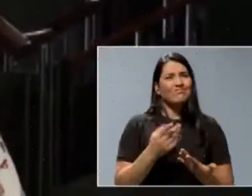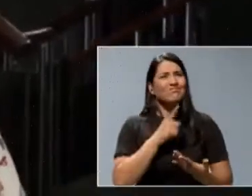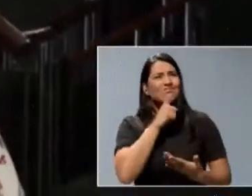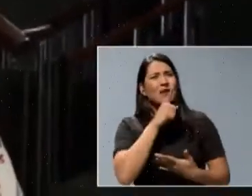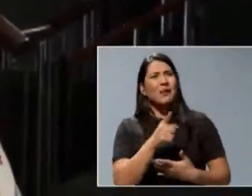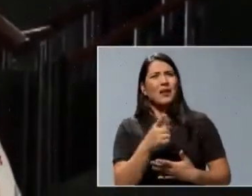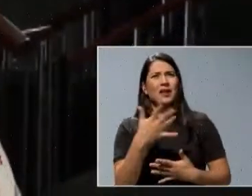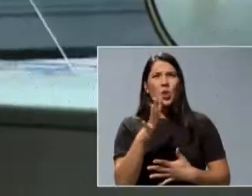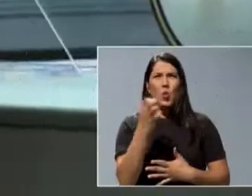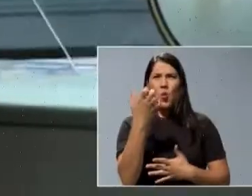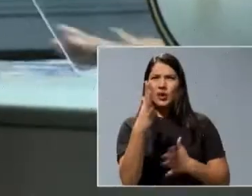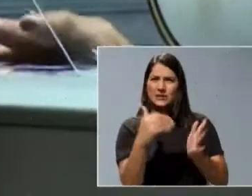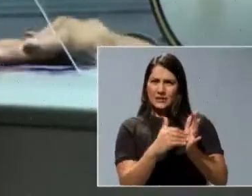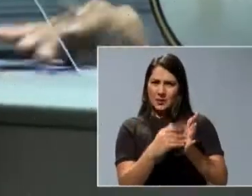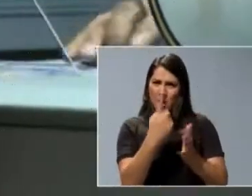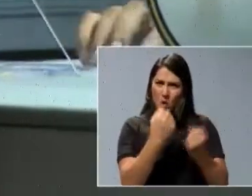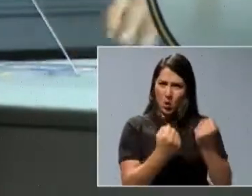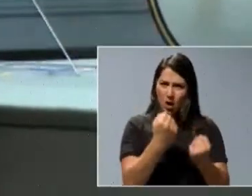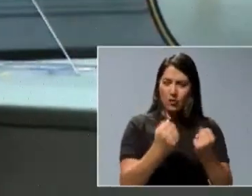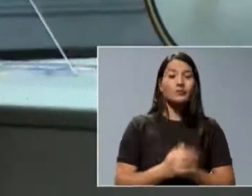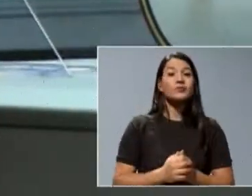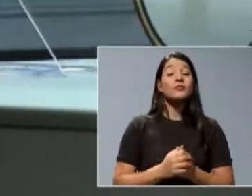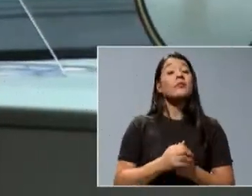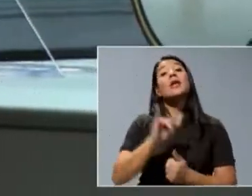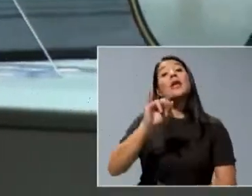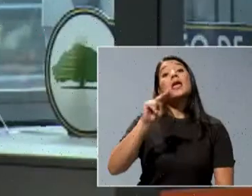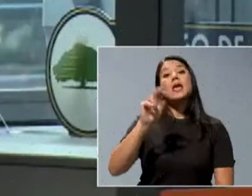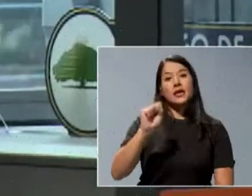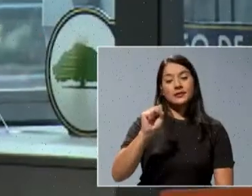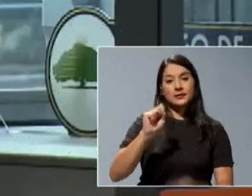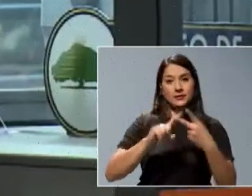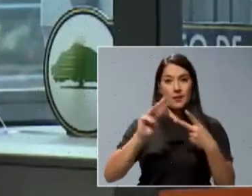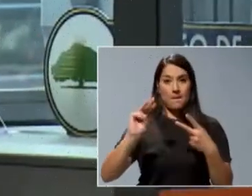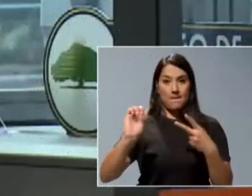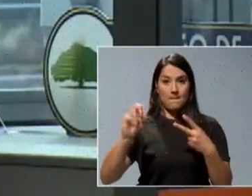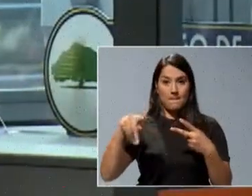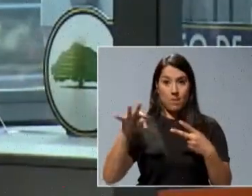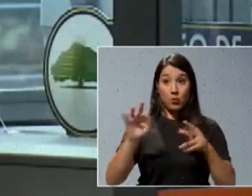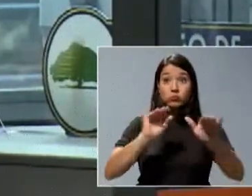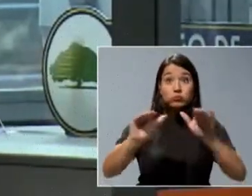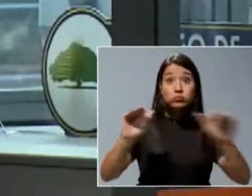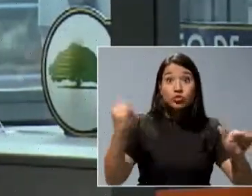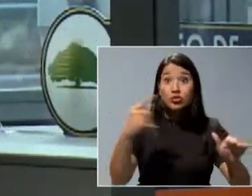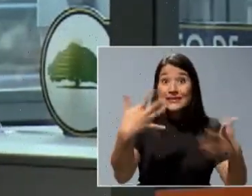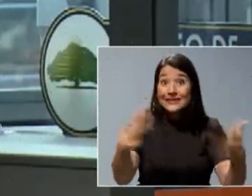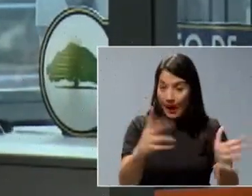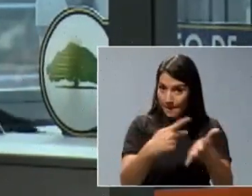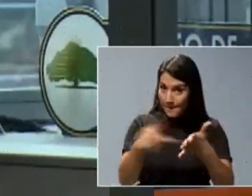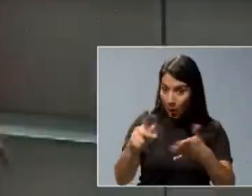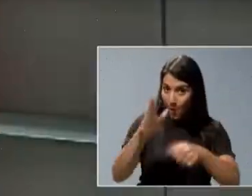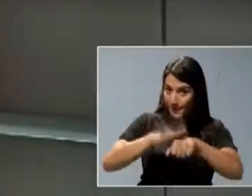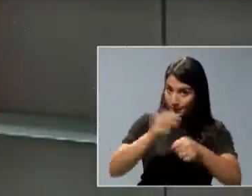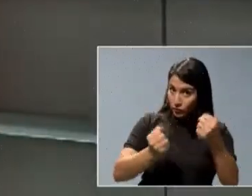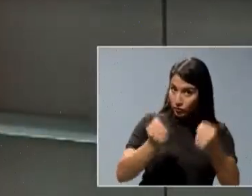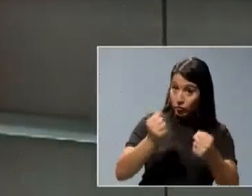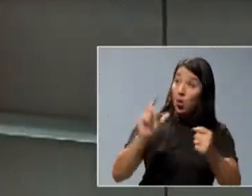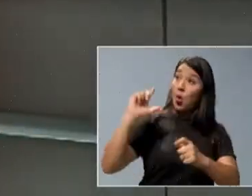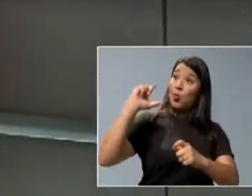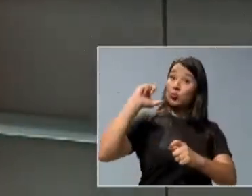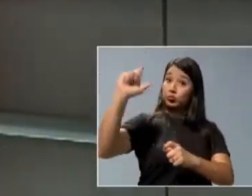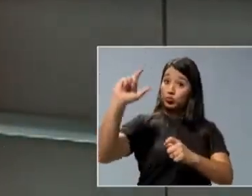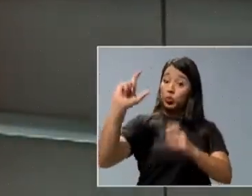como 15.000. El INSS y el MOP hacen un llamado para que quienes pagaron el marchamo coloquen el nuevo sticker, pero no eliminen